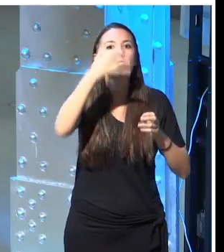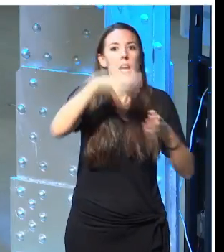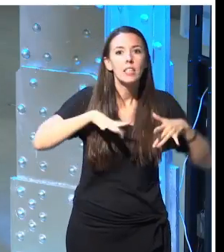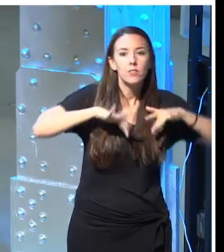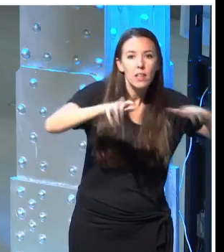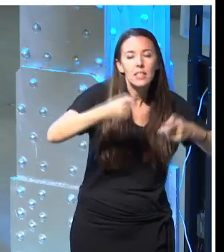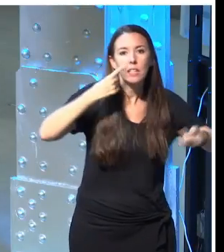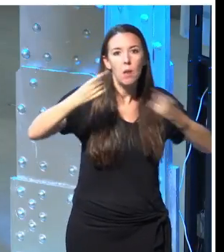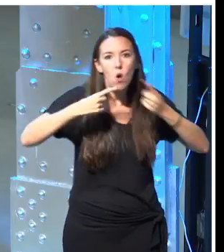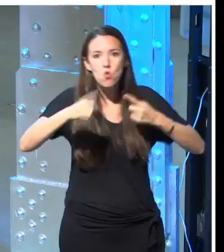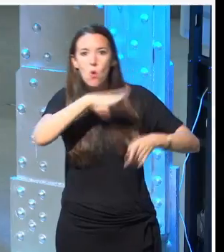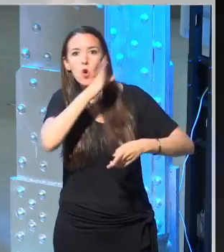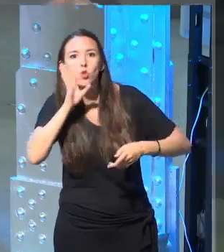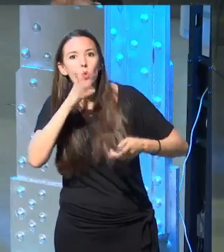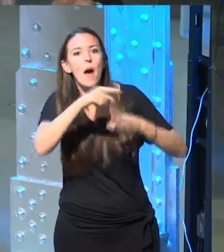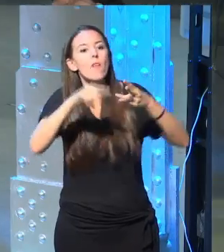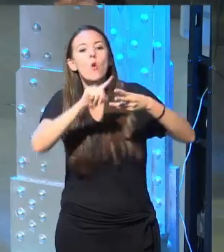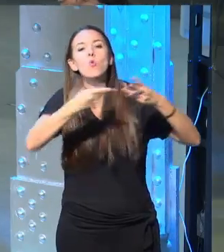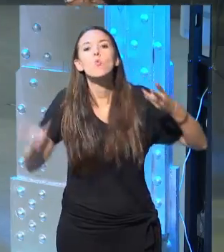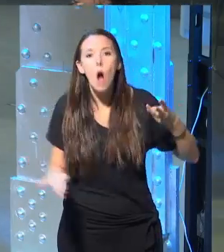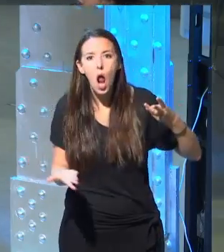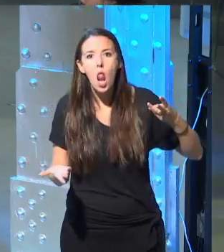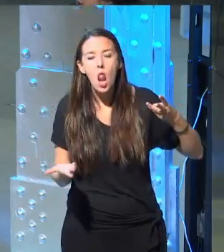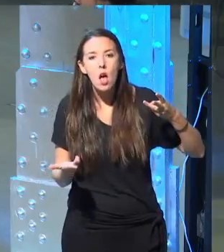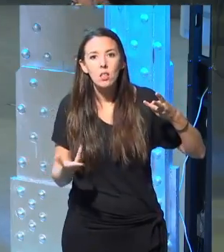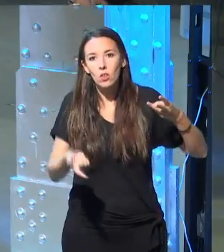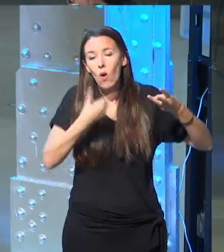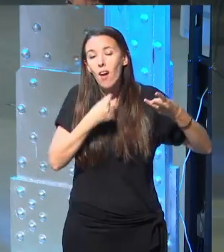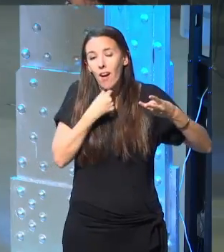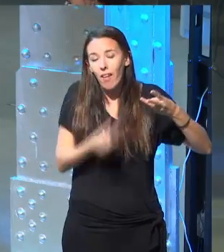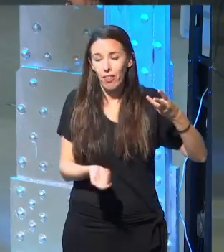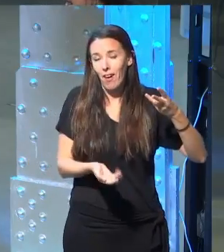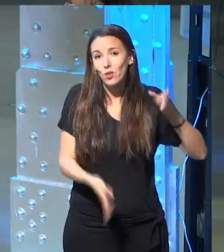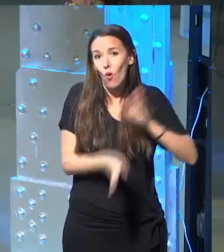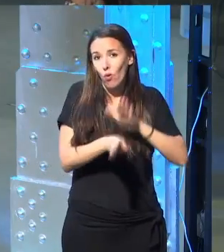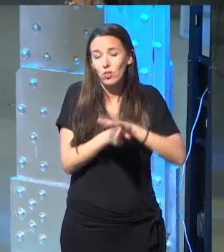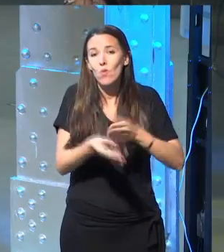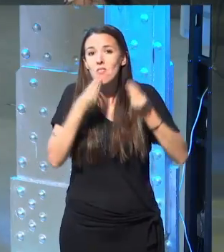madre. Y bueno, a partir de ahí, tu madre. Me hizo gracia,